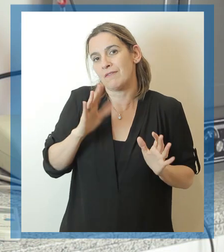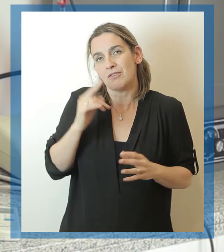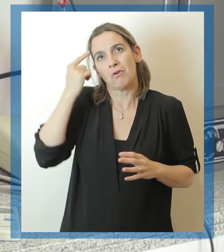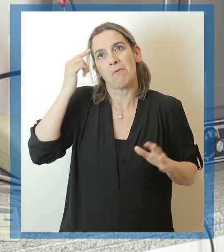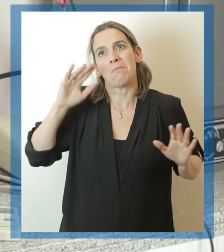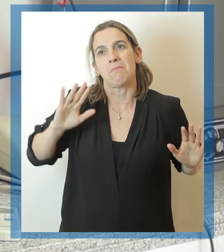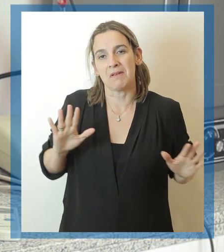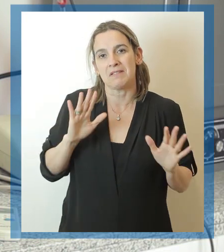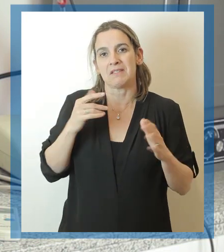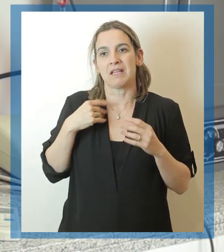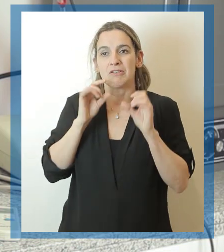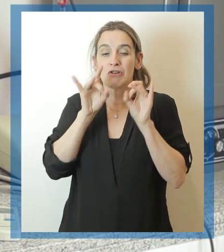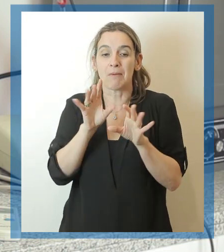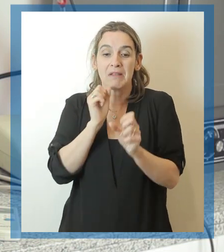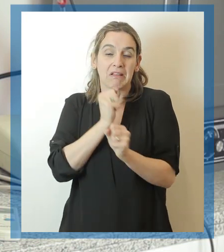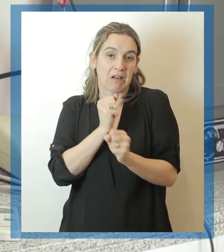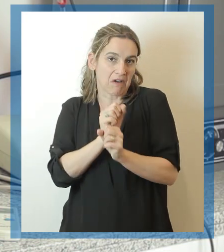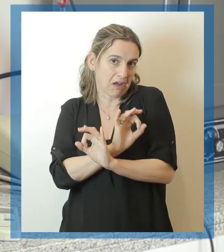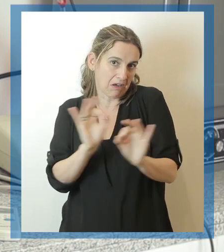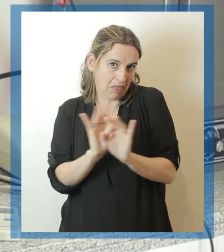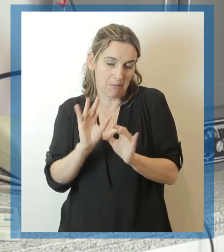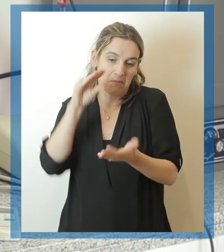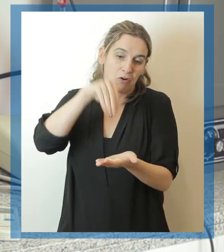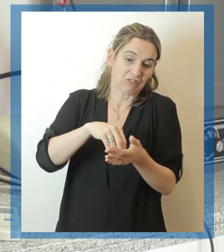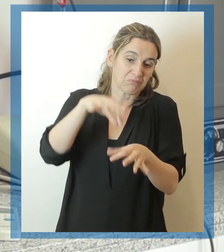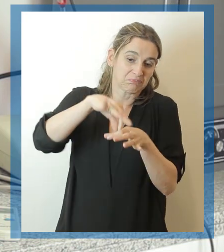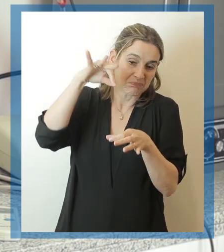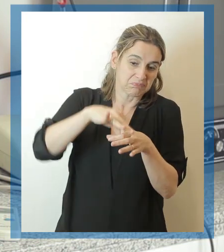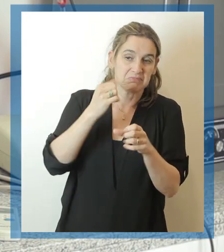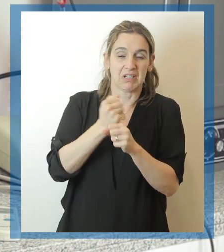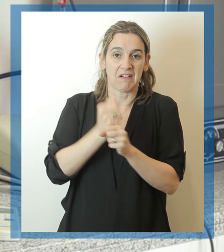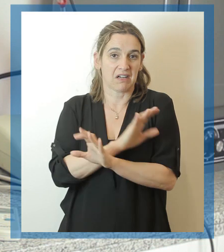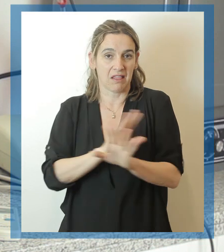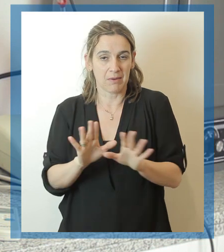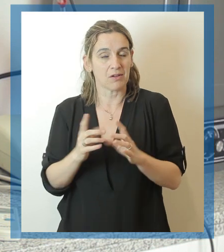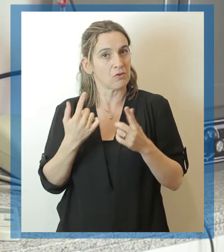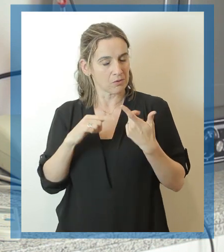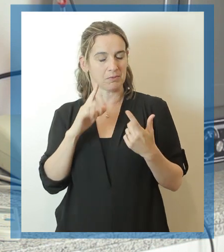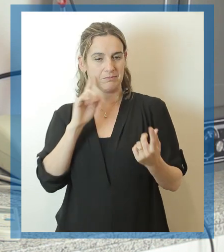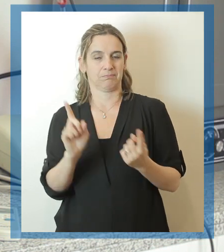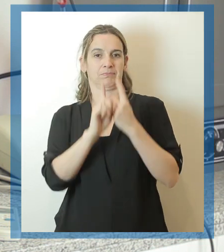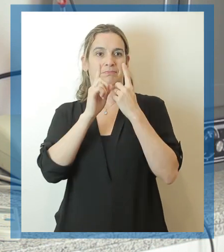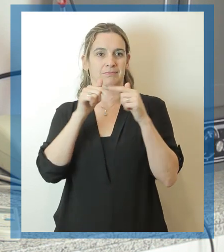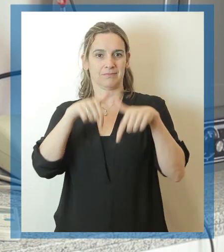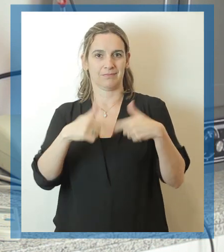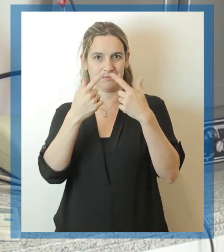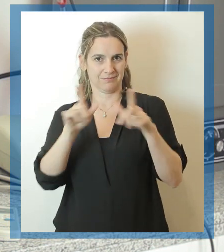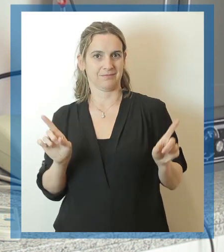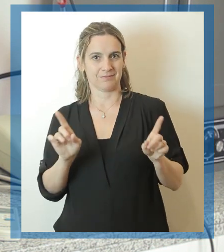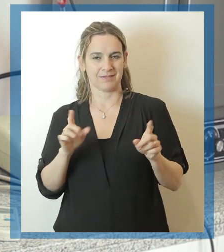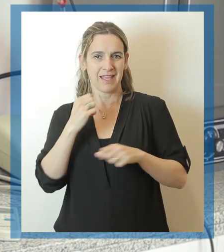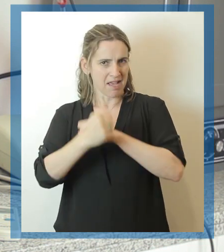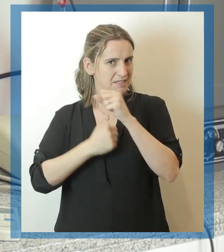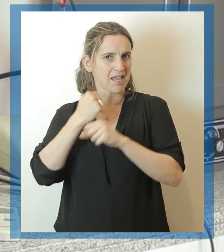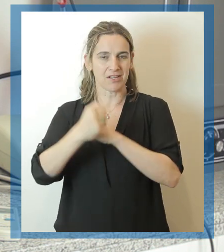Bueno, yo no tenía imaginación que iba a pasar esto. Digo, yo pensé que era un programa para entrar a trabajar nada más y conseguir